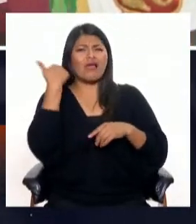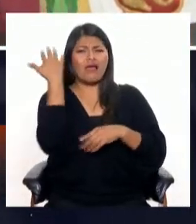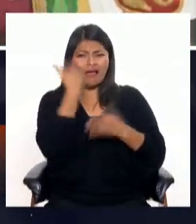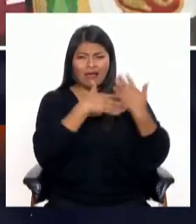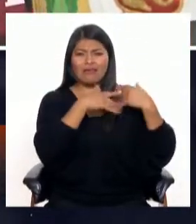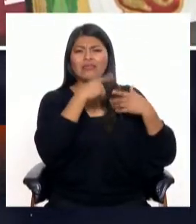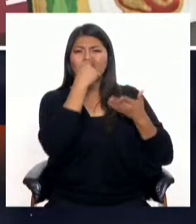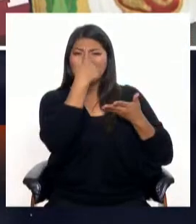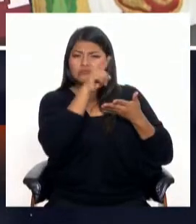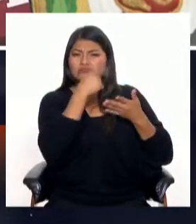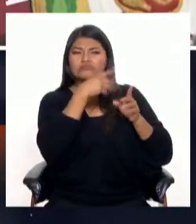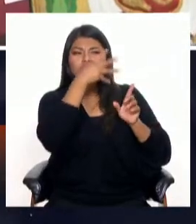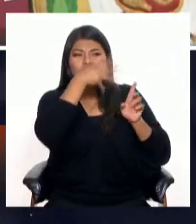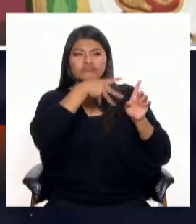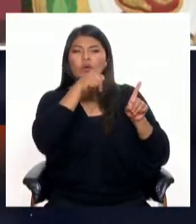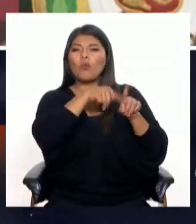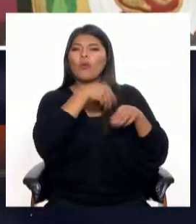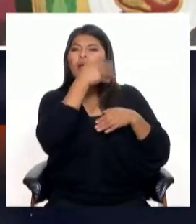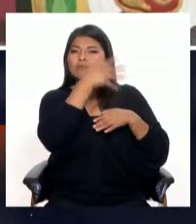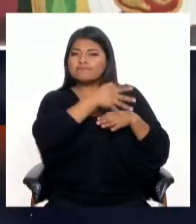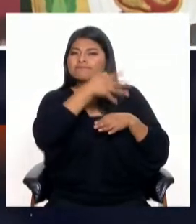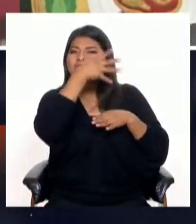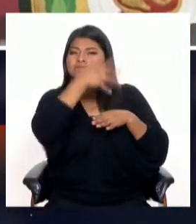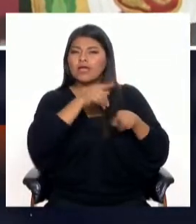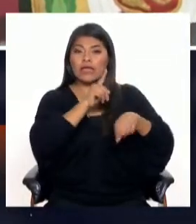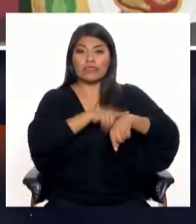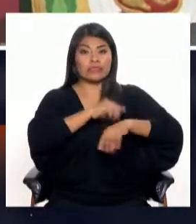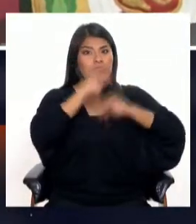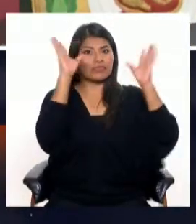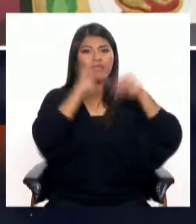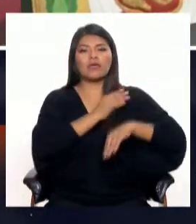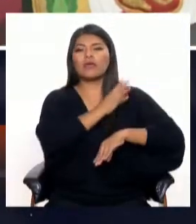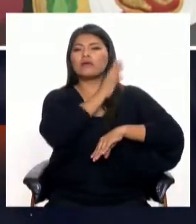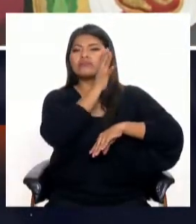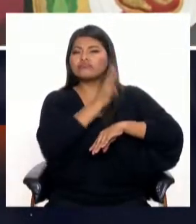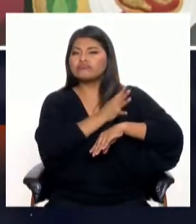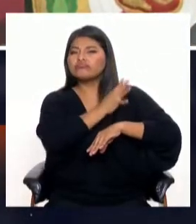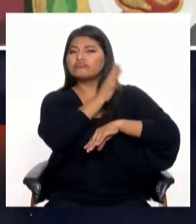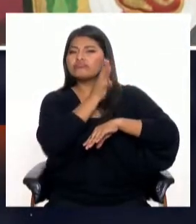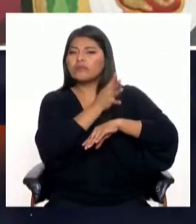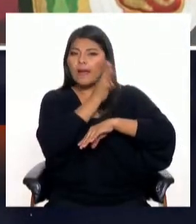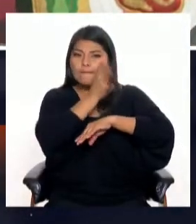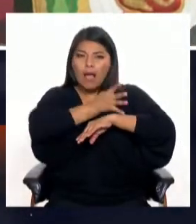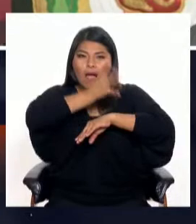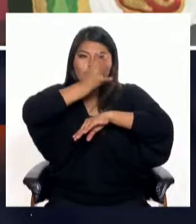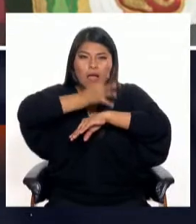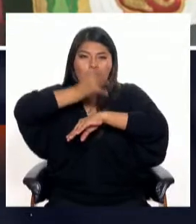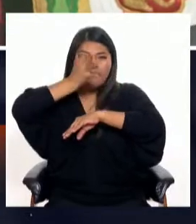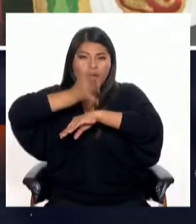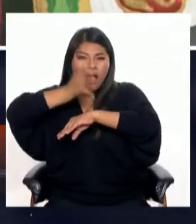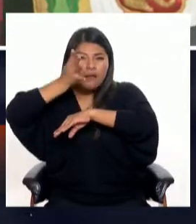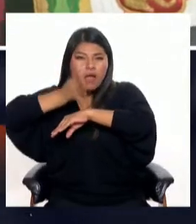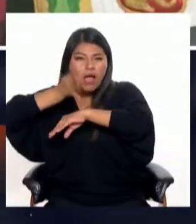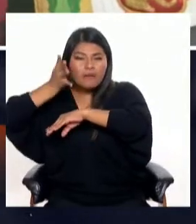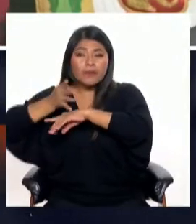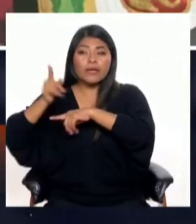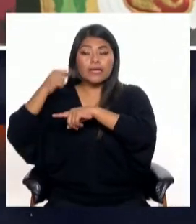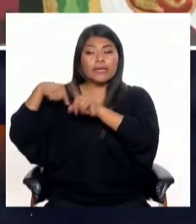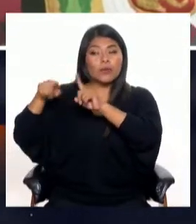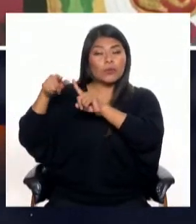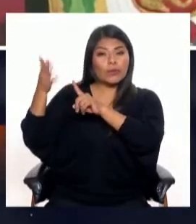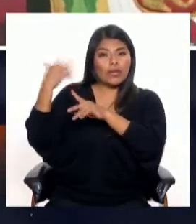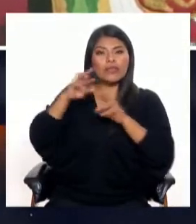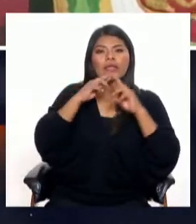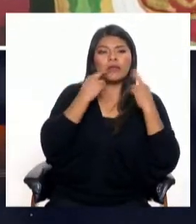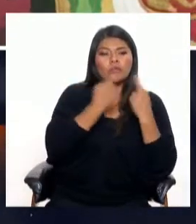días previos, ya muchos días diría yo, teníamos todas las coordinaciones y las reuniones que ellos sostenían en donde